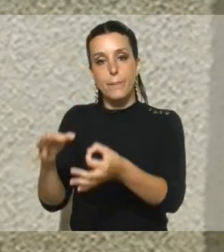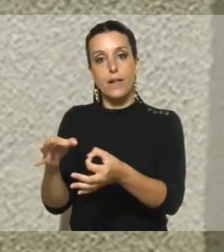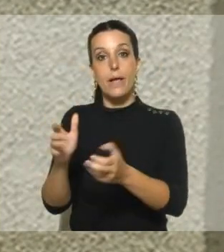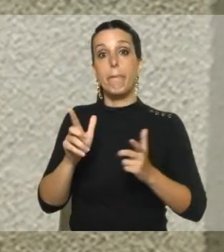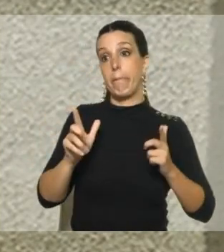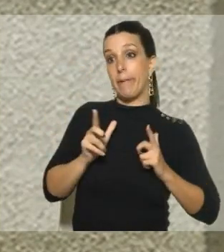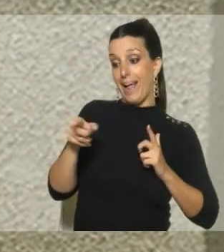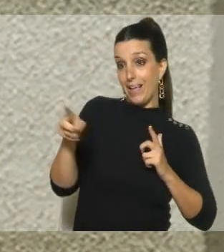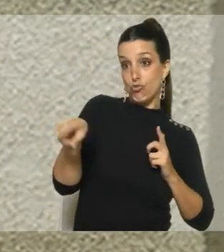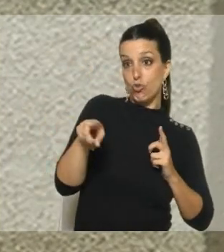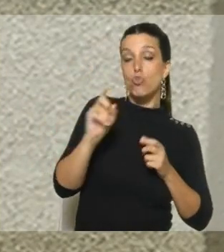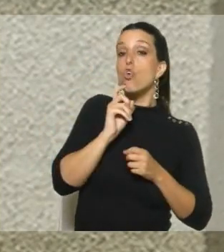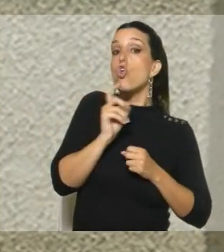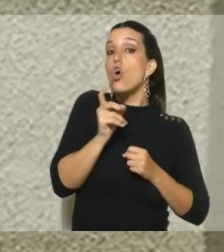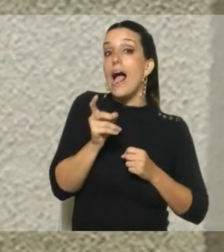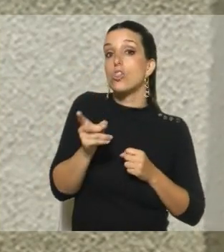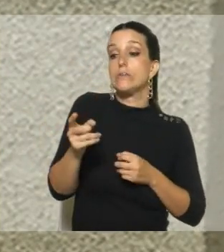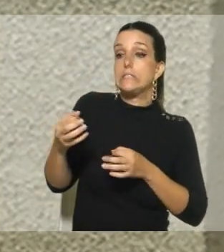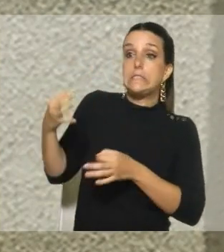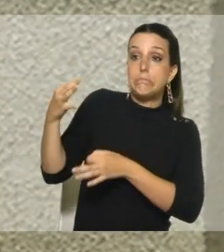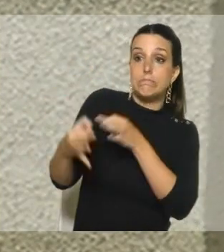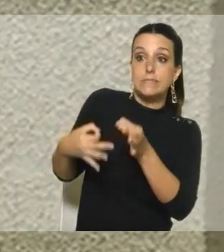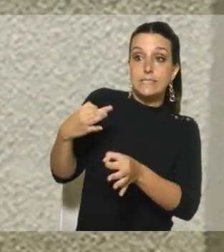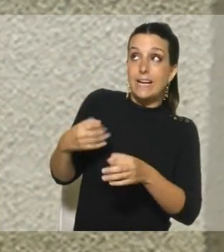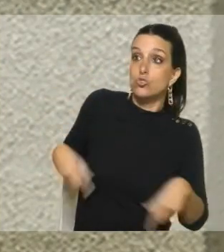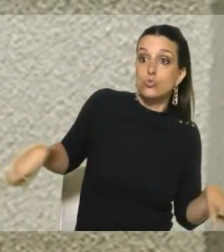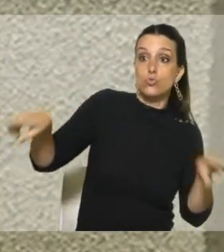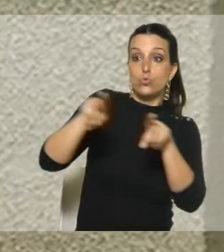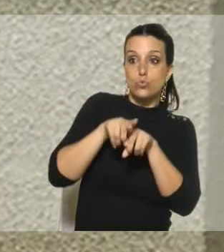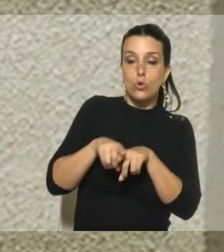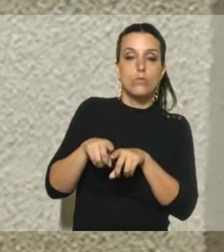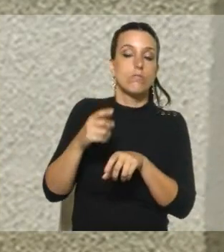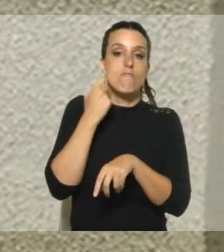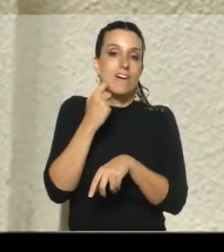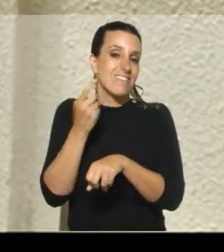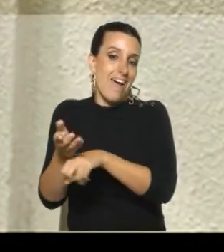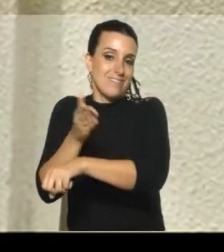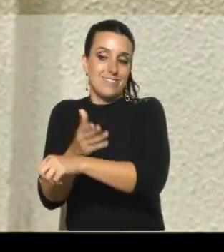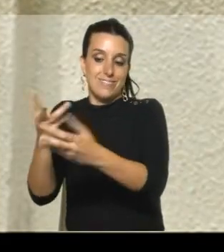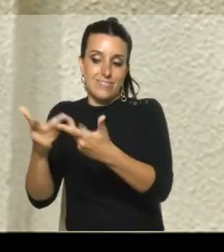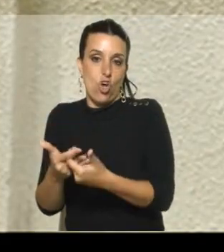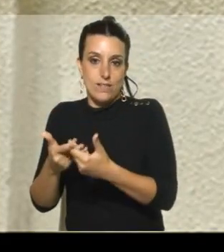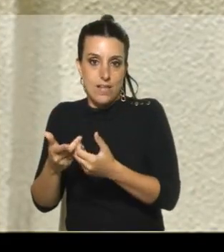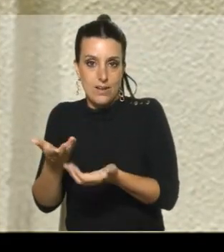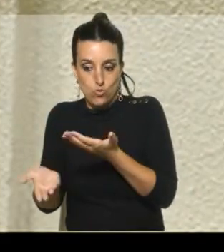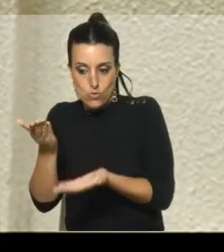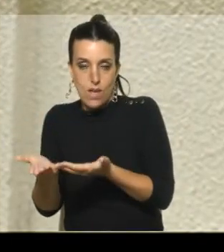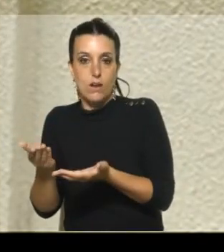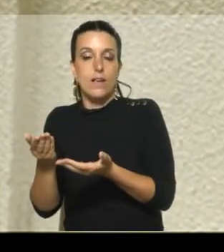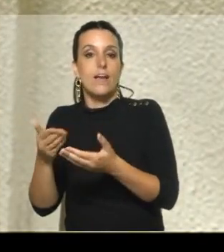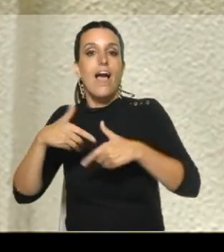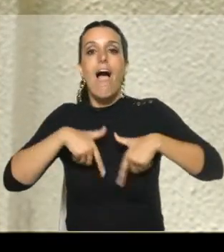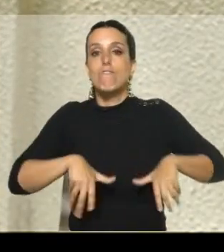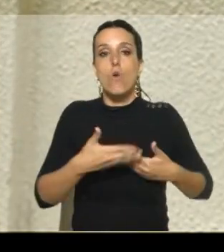que el Partido Colorado haga, digamos, su estudio, saque sus conclusiones. Cabildo Abierto no se va a expedir al